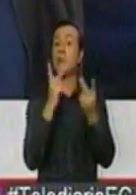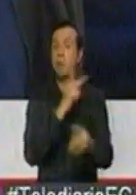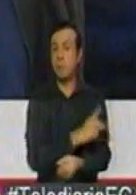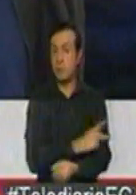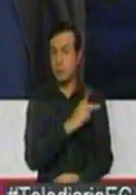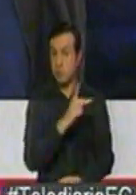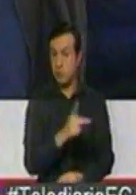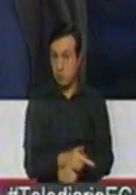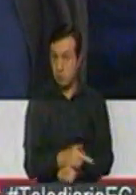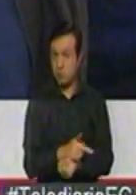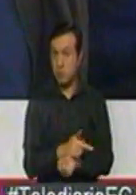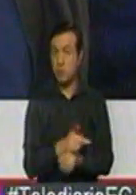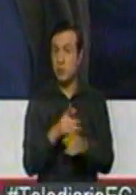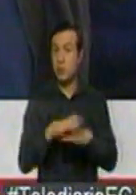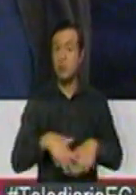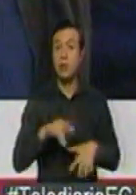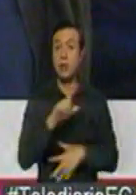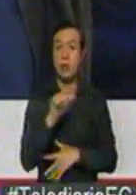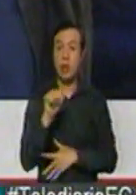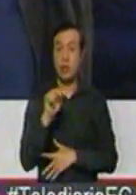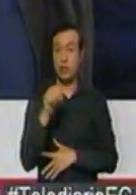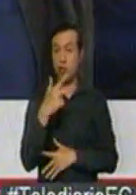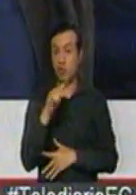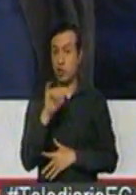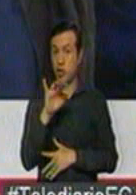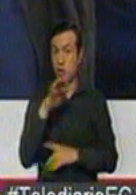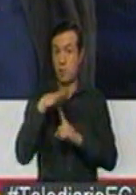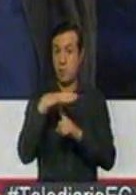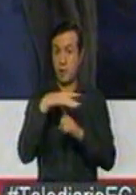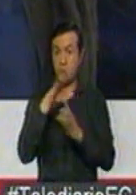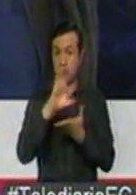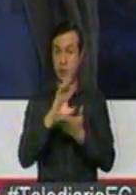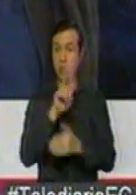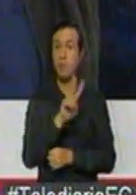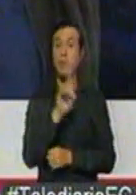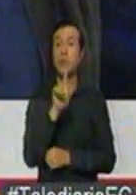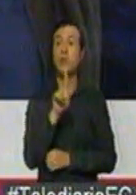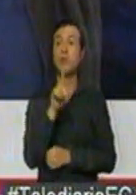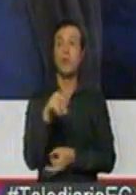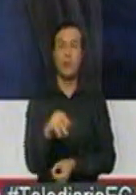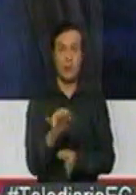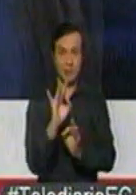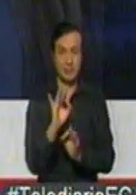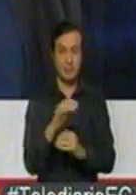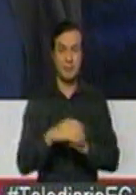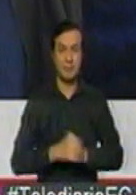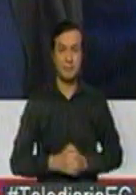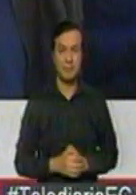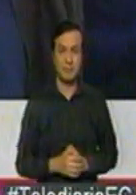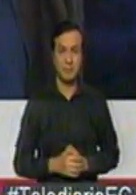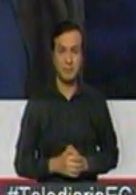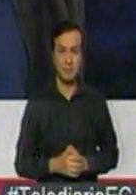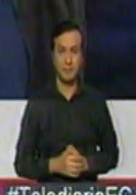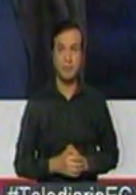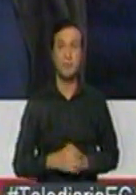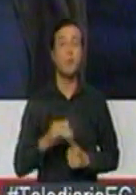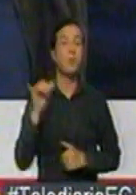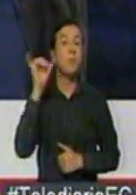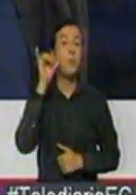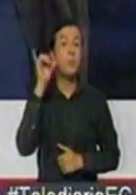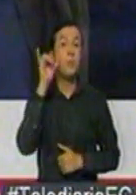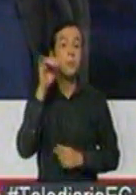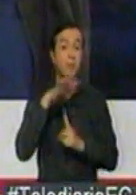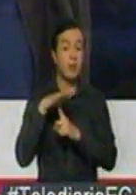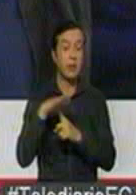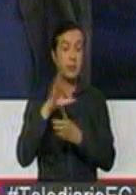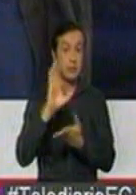Pichincha. Estarán en Llano Chico, en el Parque Central, el 21 de febrero. En Pomasqui, en el